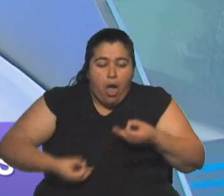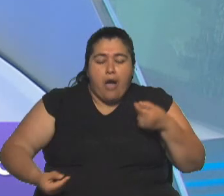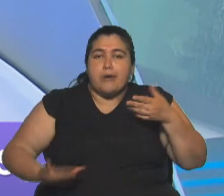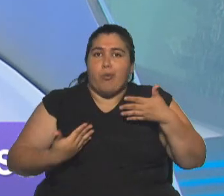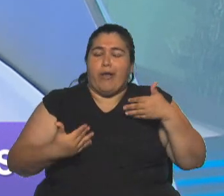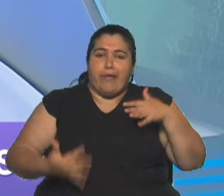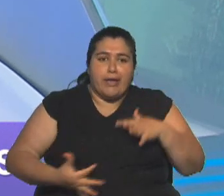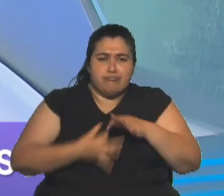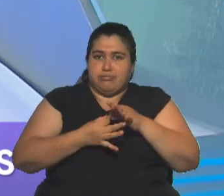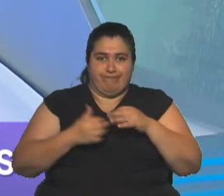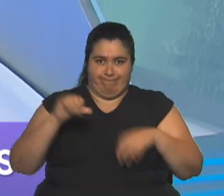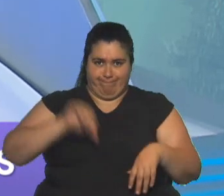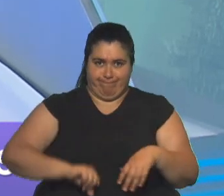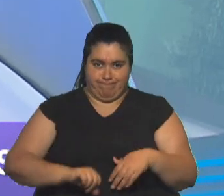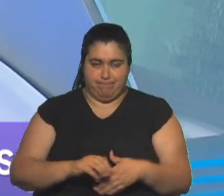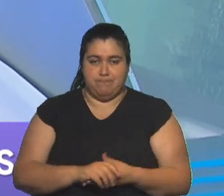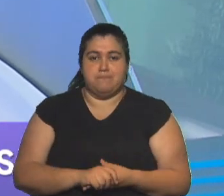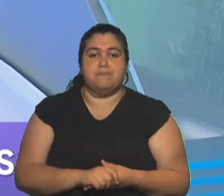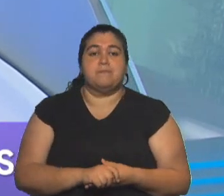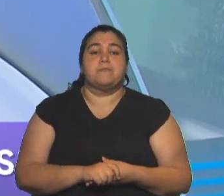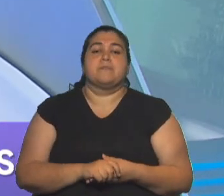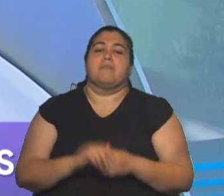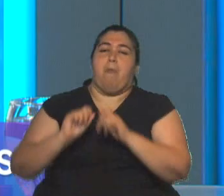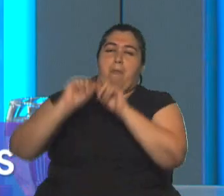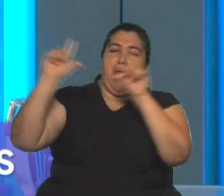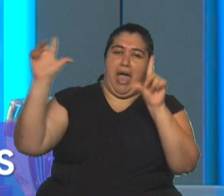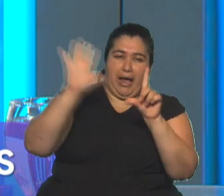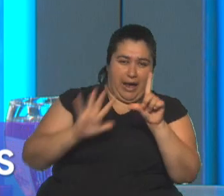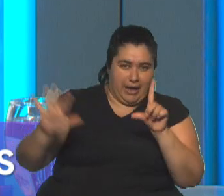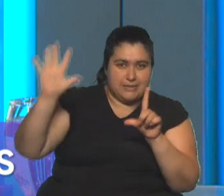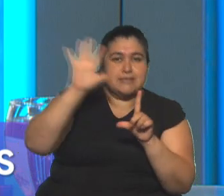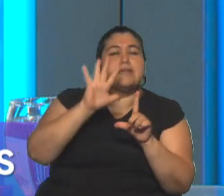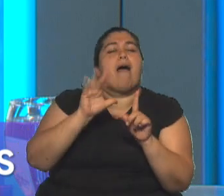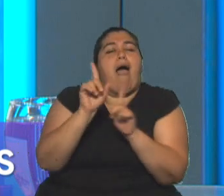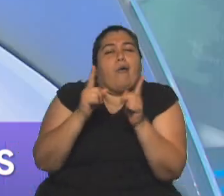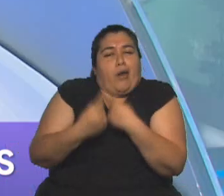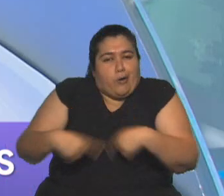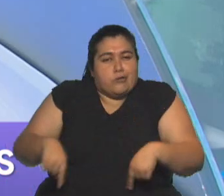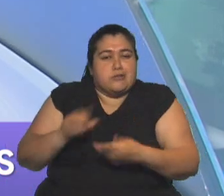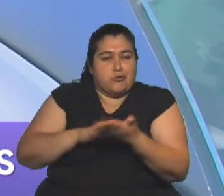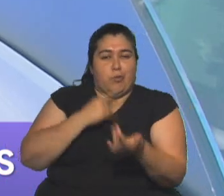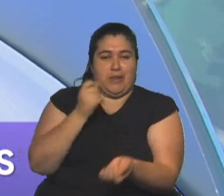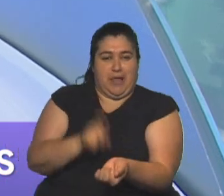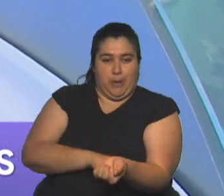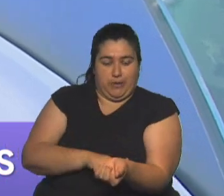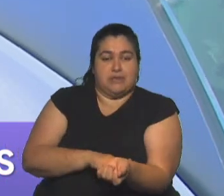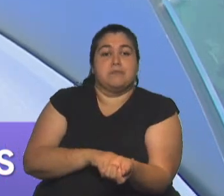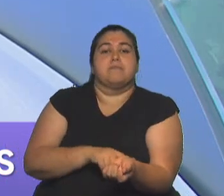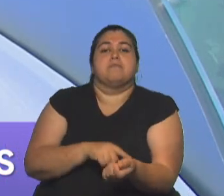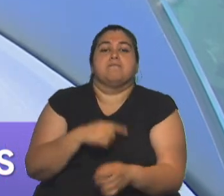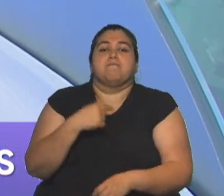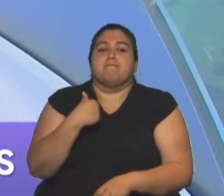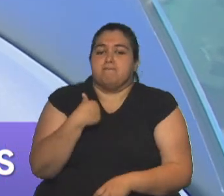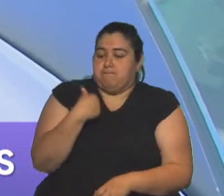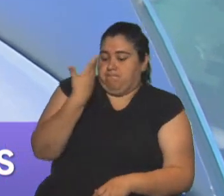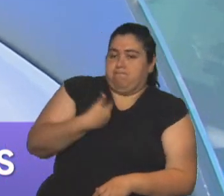Nora, tenemos algunas placas para bueno, tratar de entender un poquito más sobre la diabetes. ¿Cómo sé? Claro, ¿cuáles